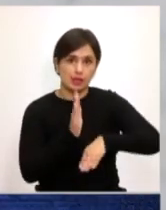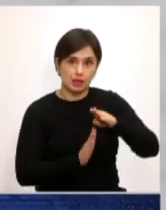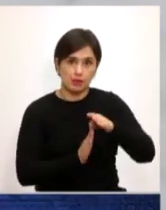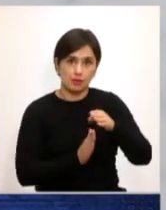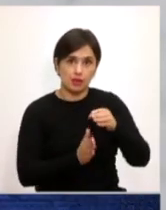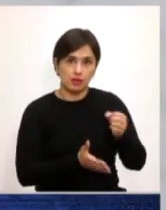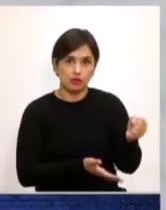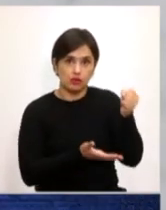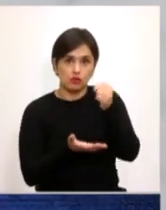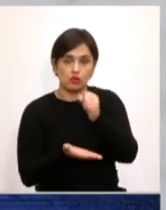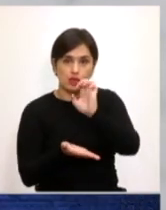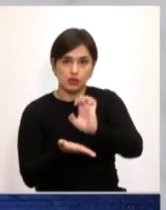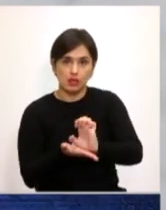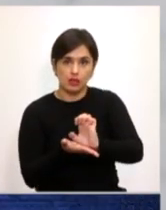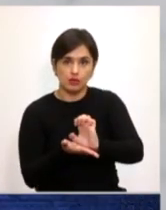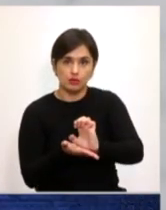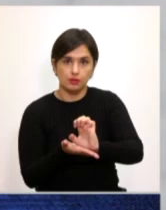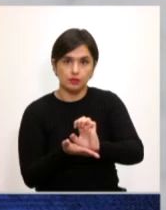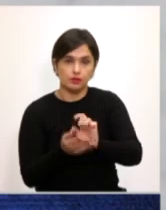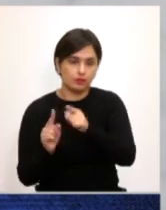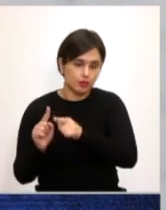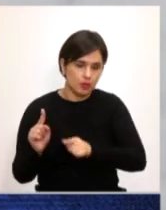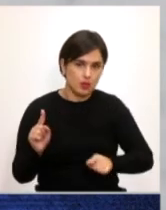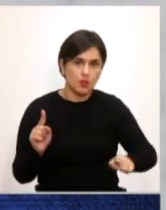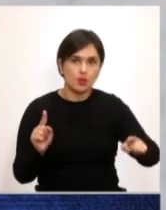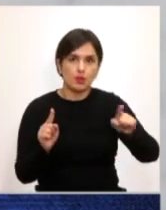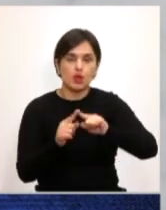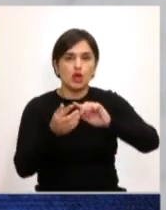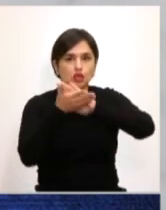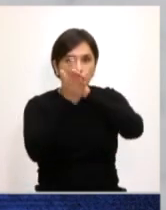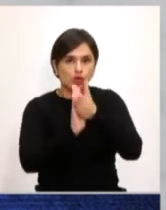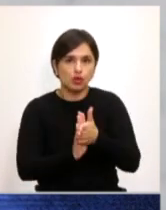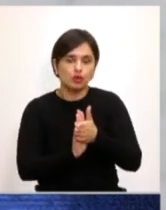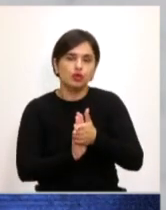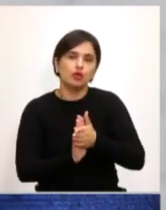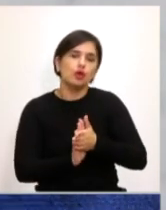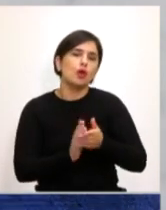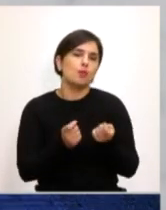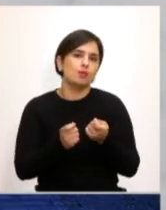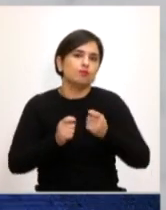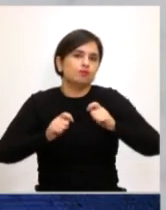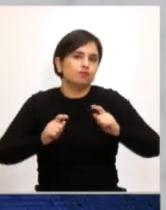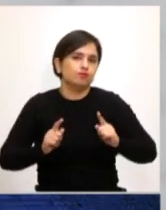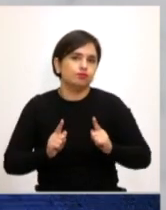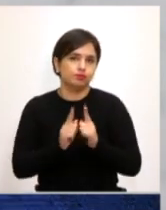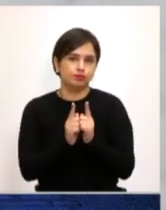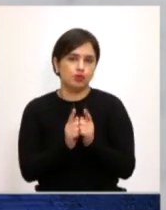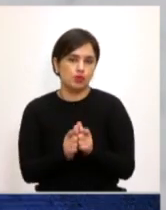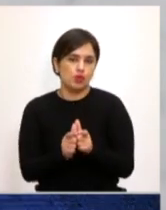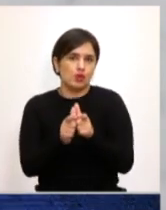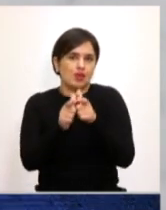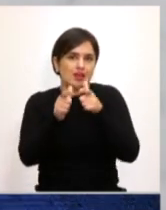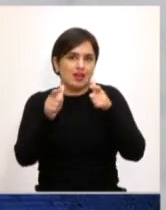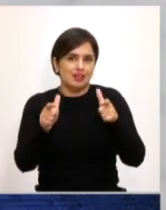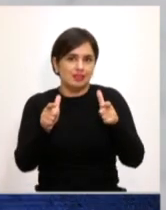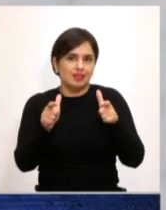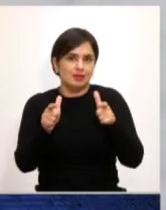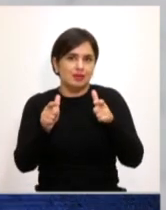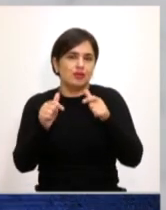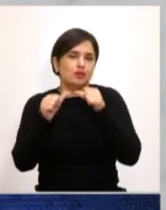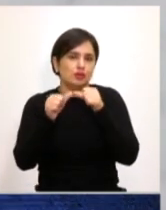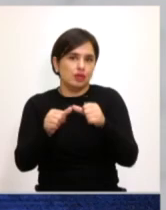recursos fiscales, un círculo virtuoso para que nuestra economía se reencuentre con un crecimiento alto y